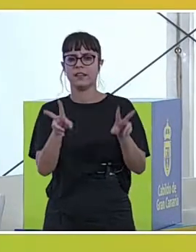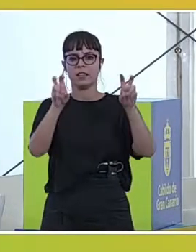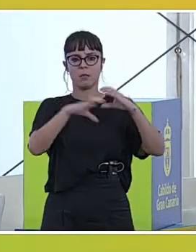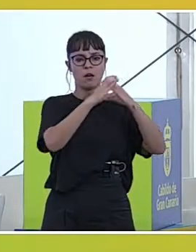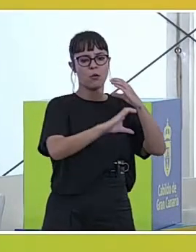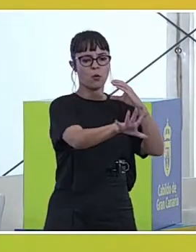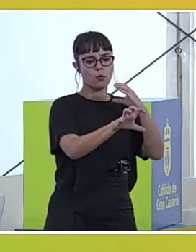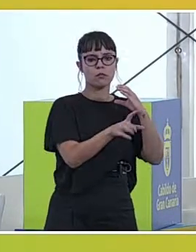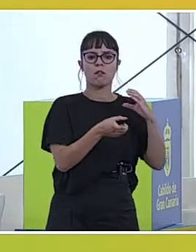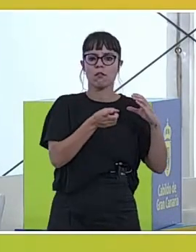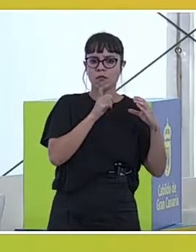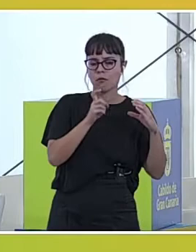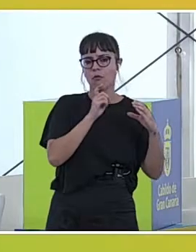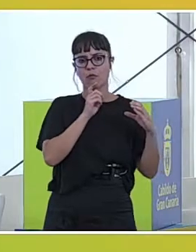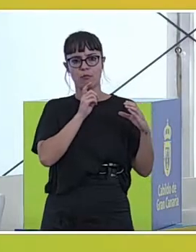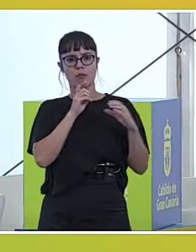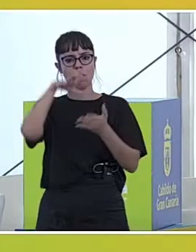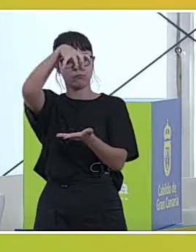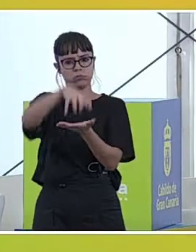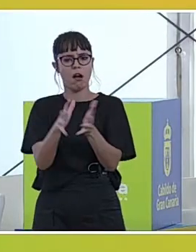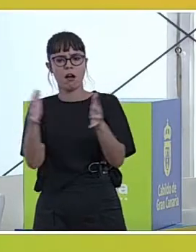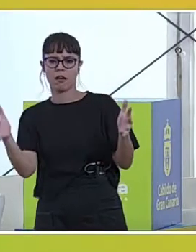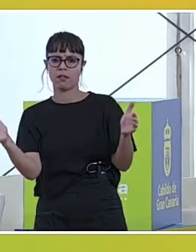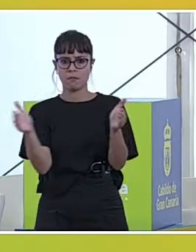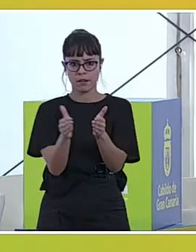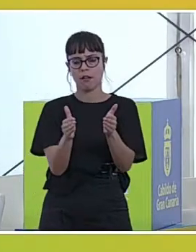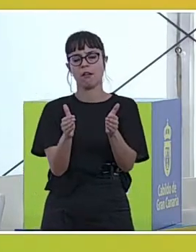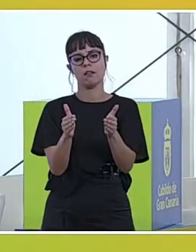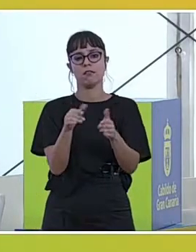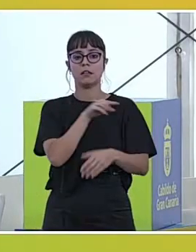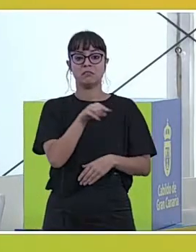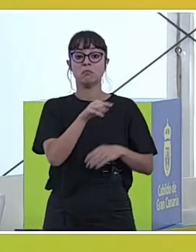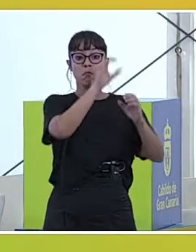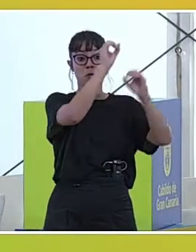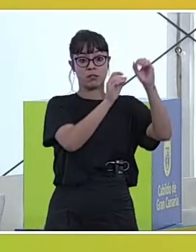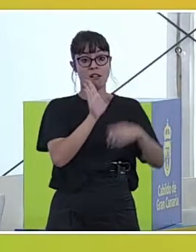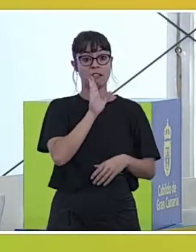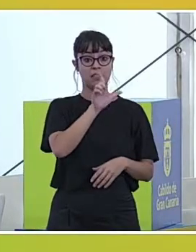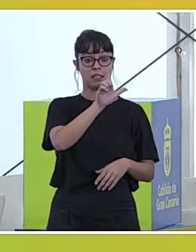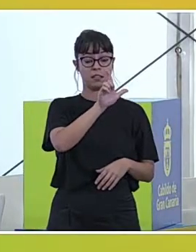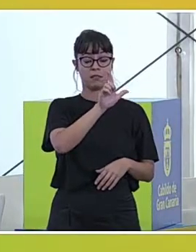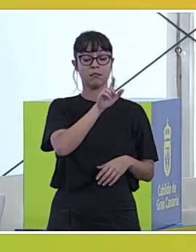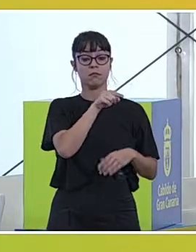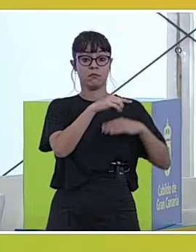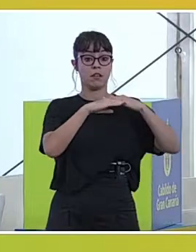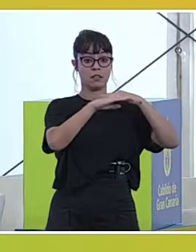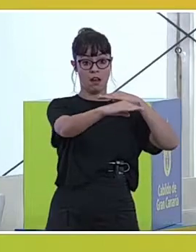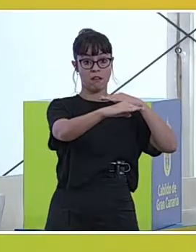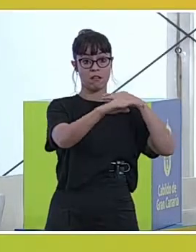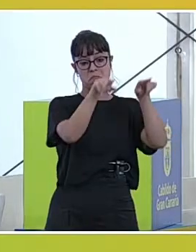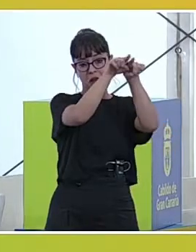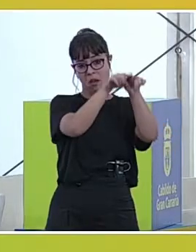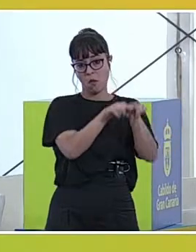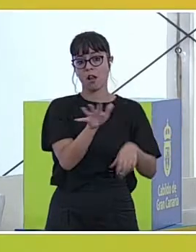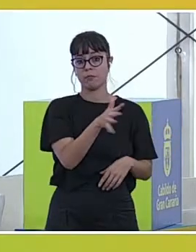conversión, el tamaño de planta, pues esos porcentajes se mantienen bastante estables. Con lo cual es una interesante conclusión